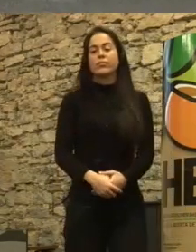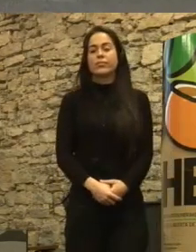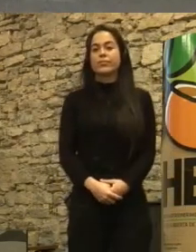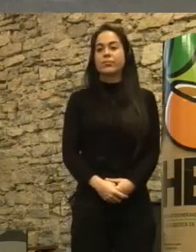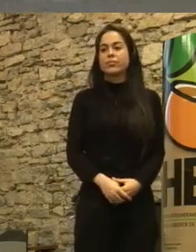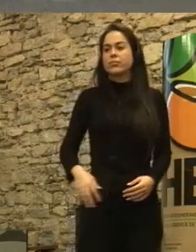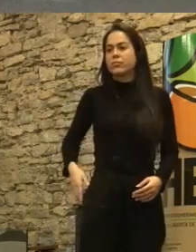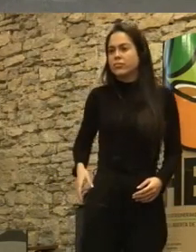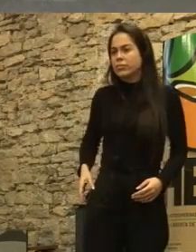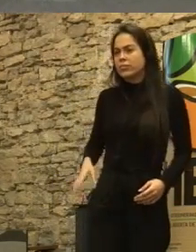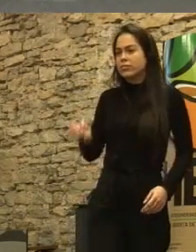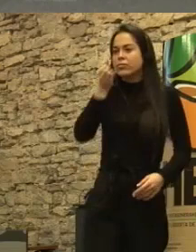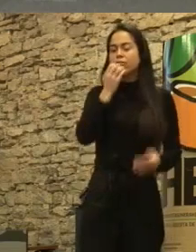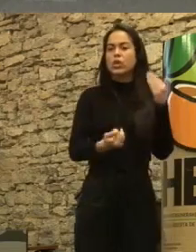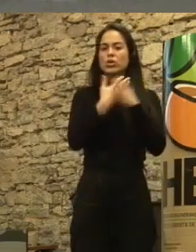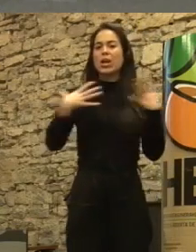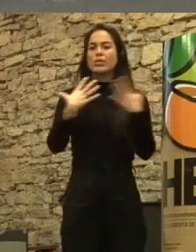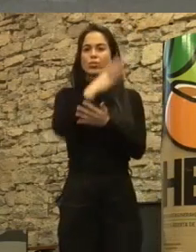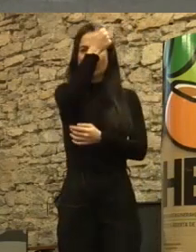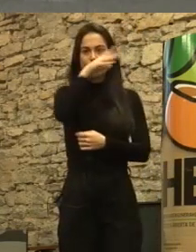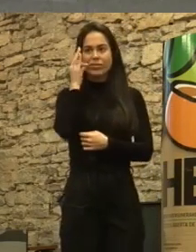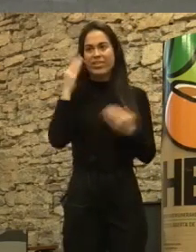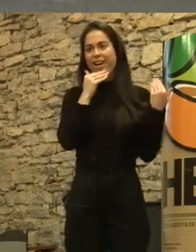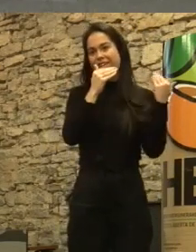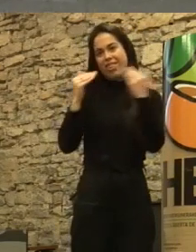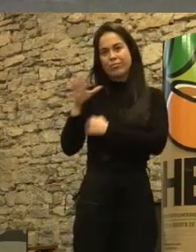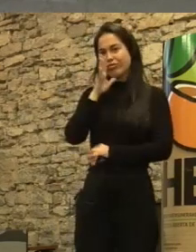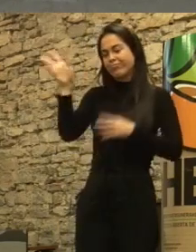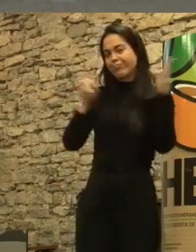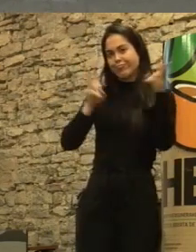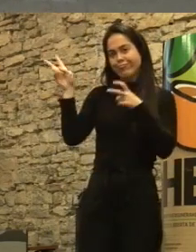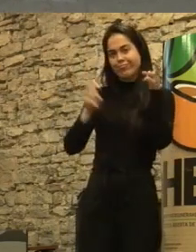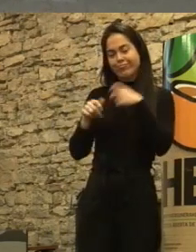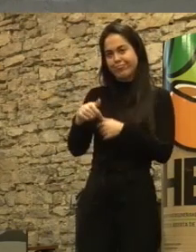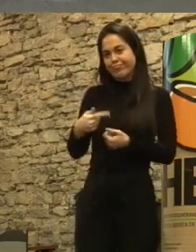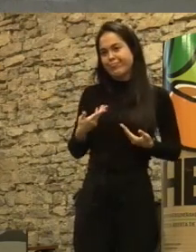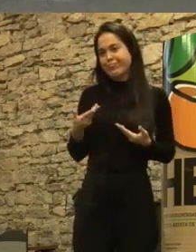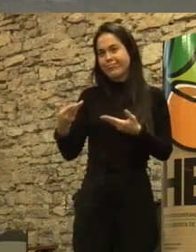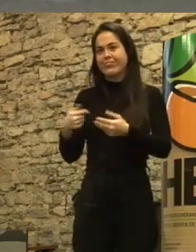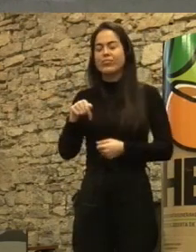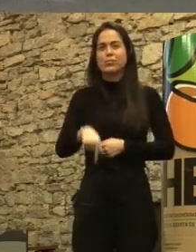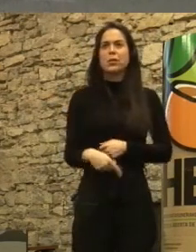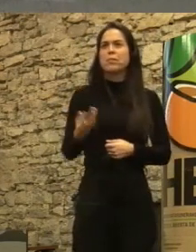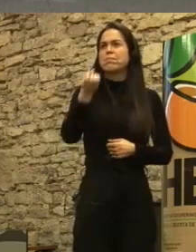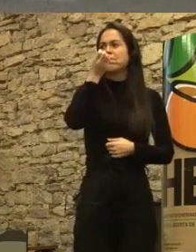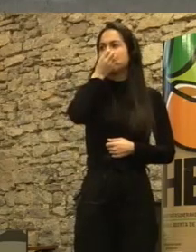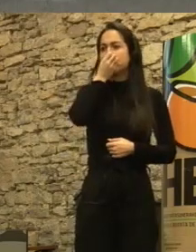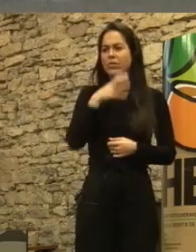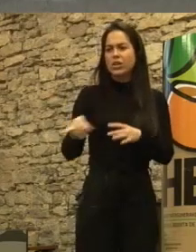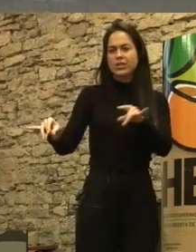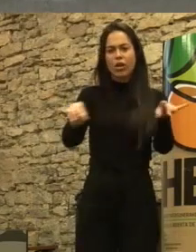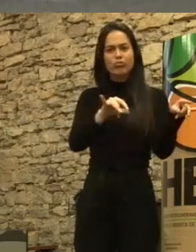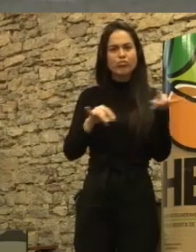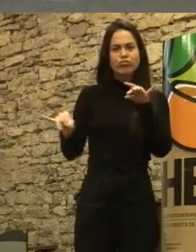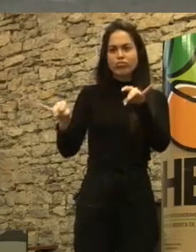Bueno, pues buenos días a todas y todos. Muchas gracias por traerme aquí. Es muy bonito venir a esta tierra donde la sociedad civil está tan organizada y aquí hacéis